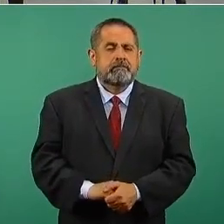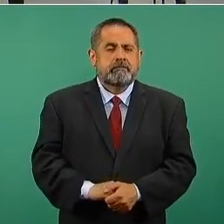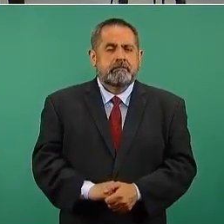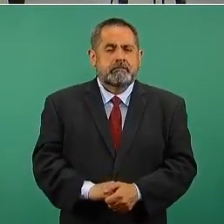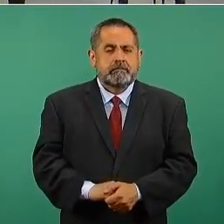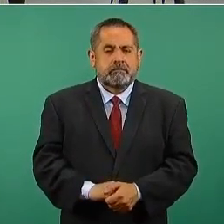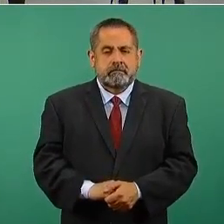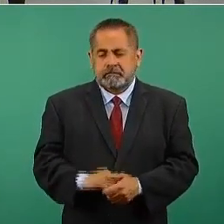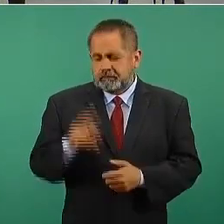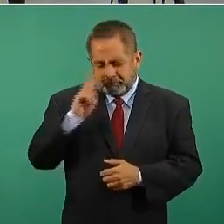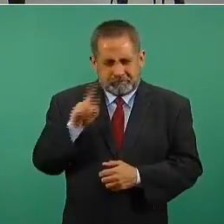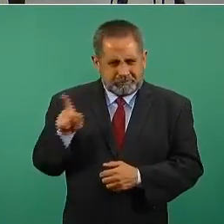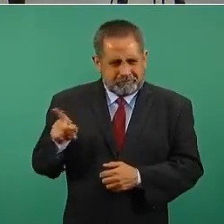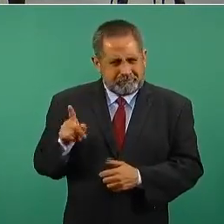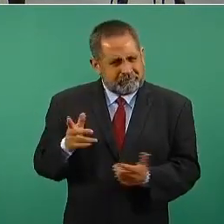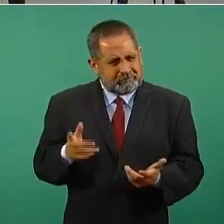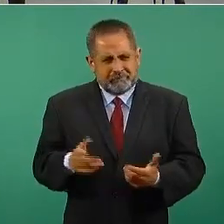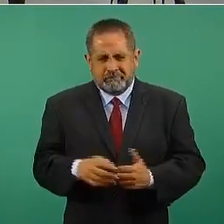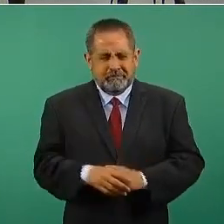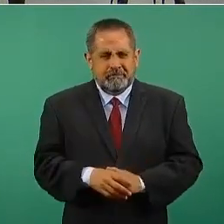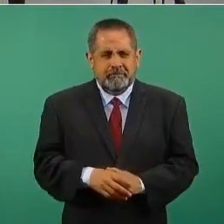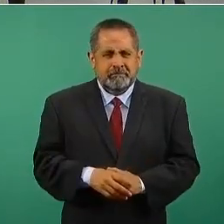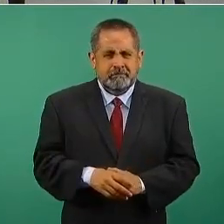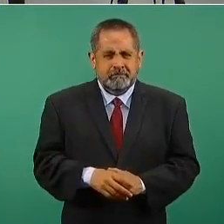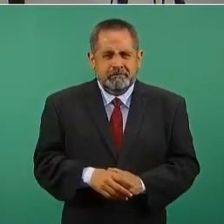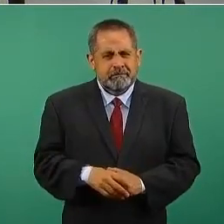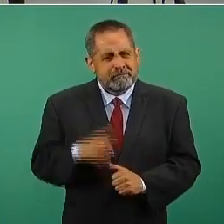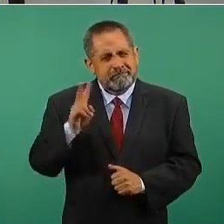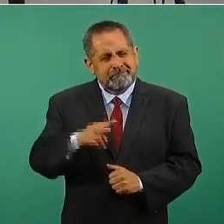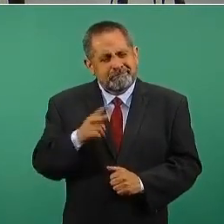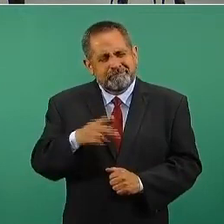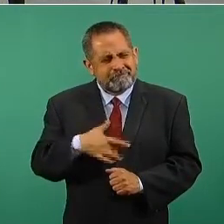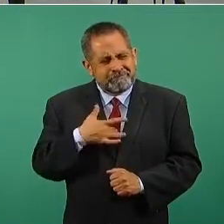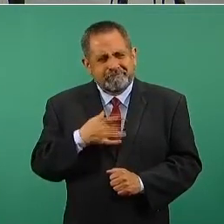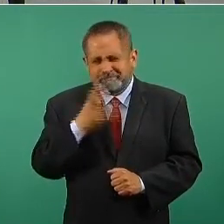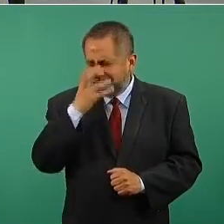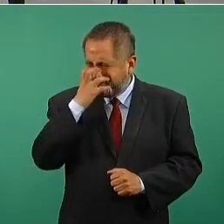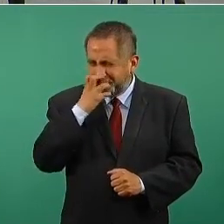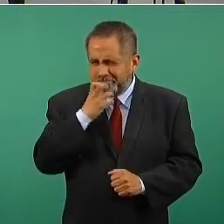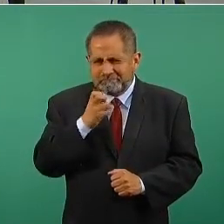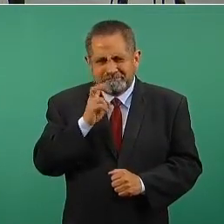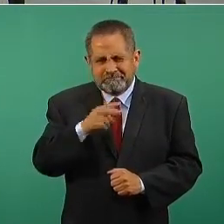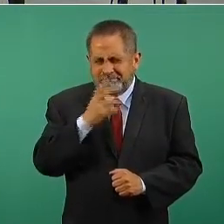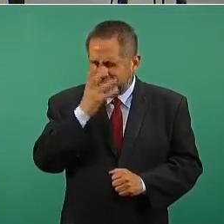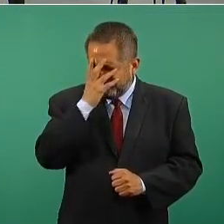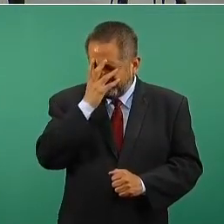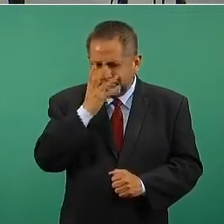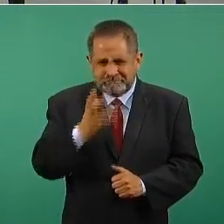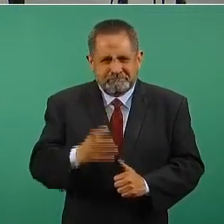No, porque la verdad hasta da tristeza y avergüenza.